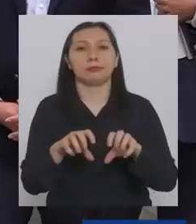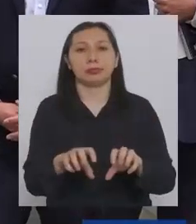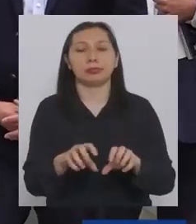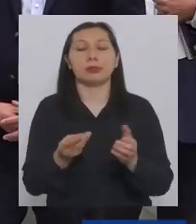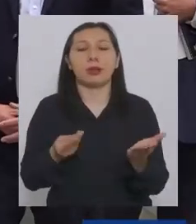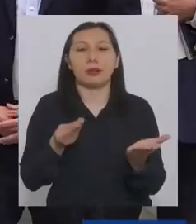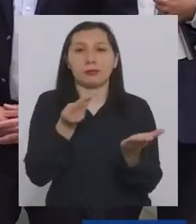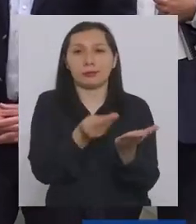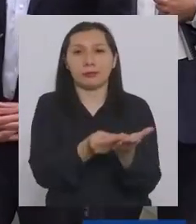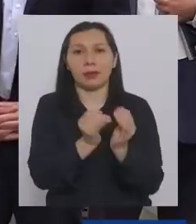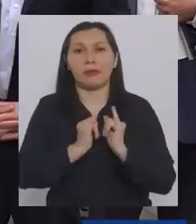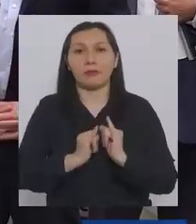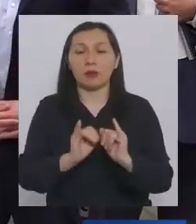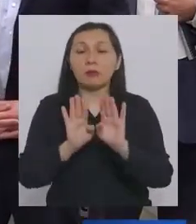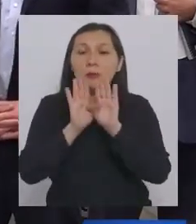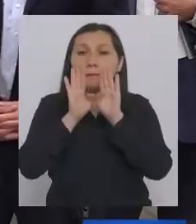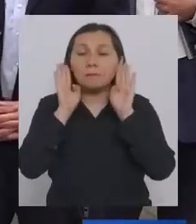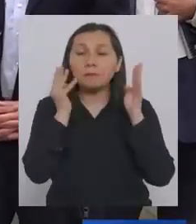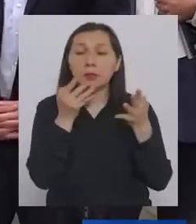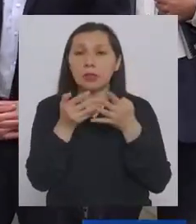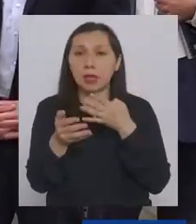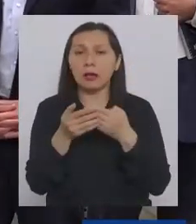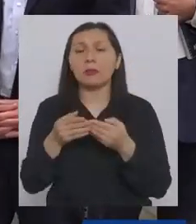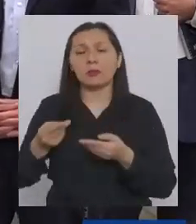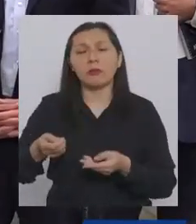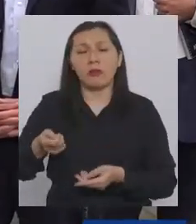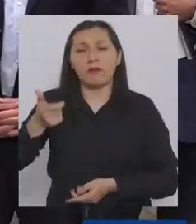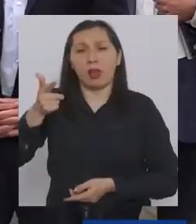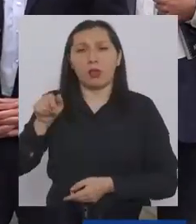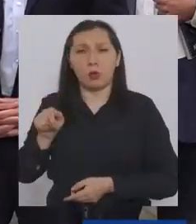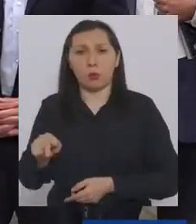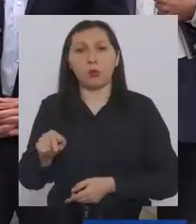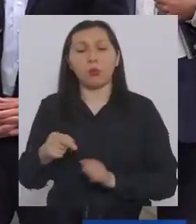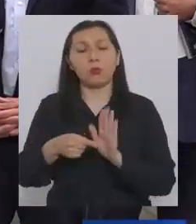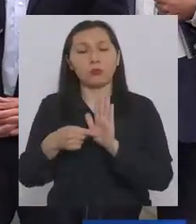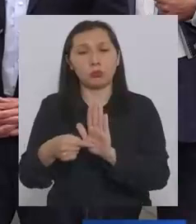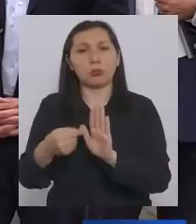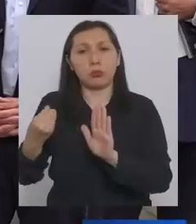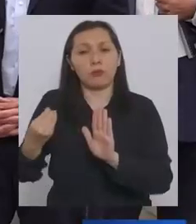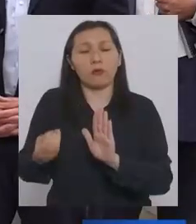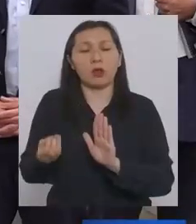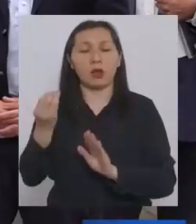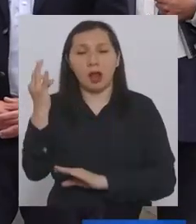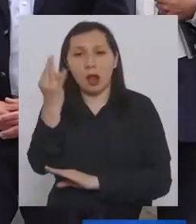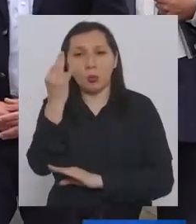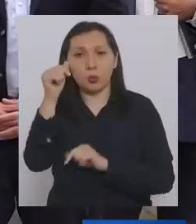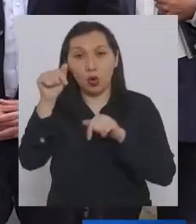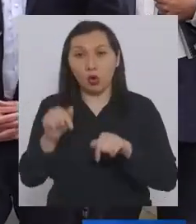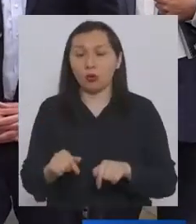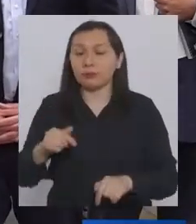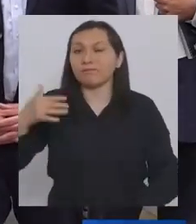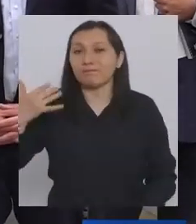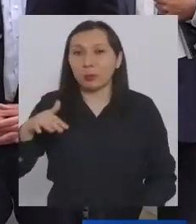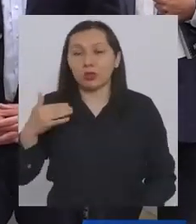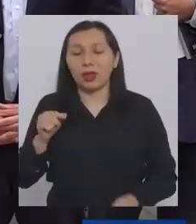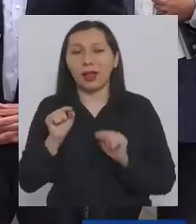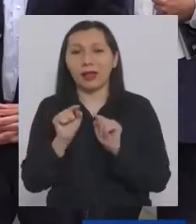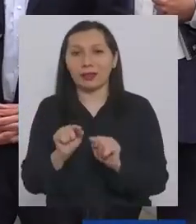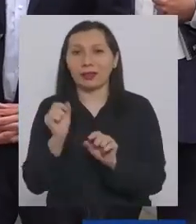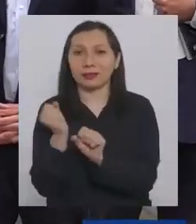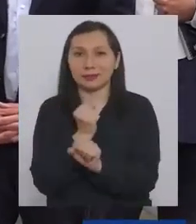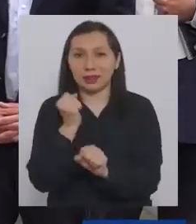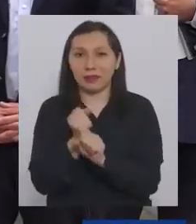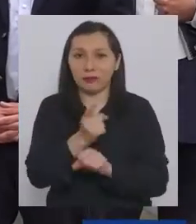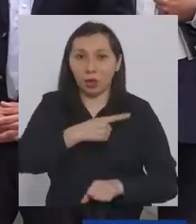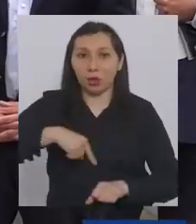información con esta transparencia, la cual valoramos, destacamos a partir de la reunión de hoy día, porque es fundamental para el